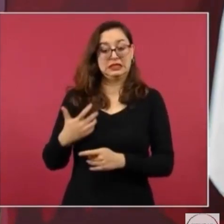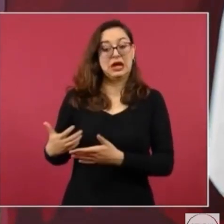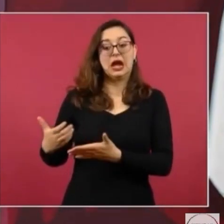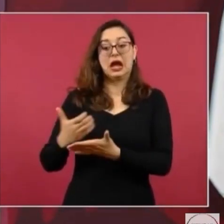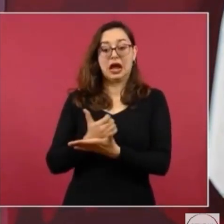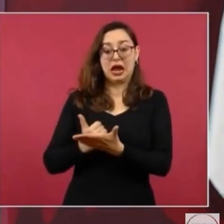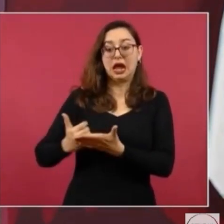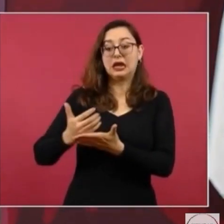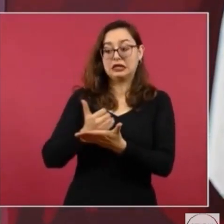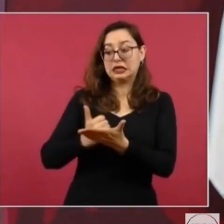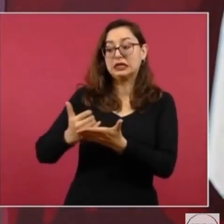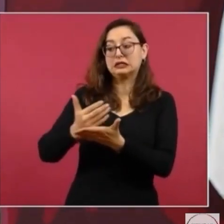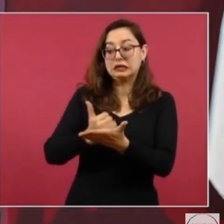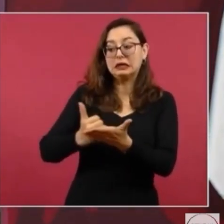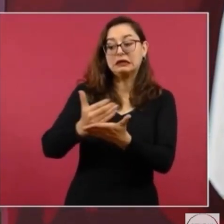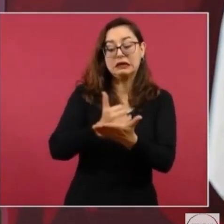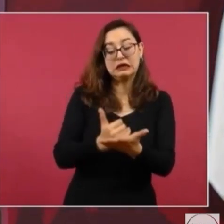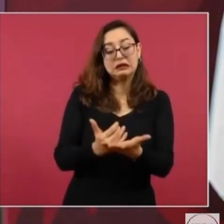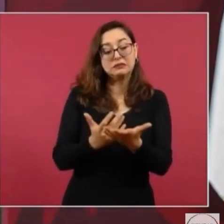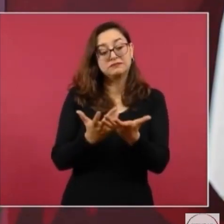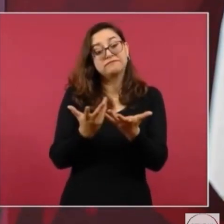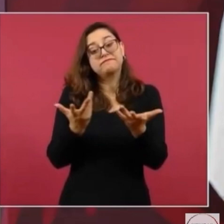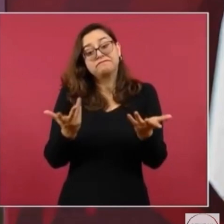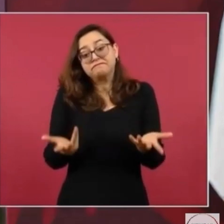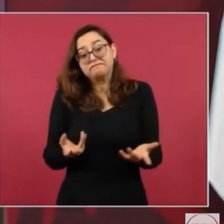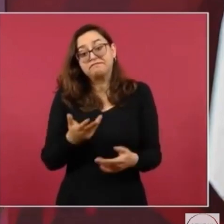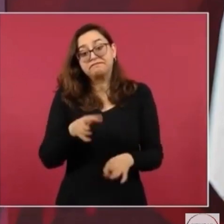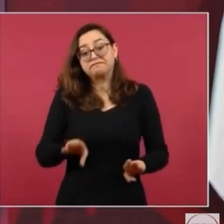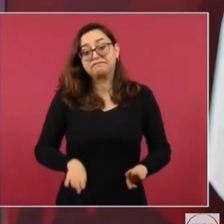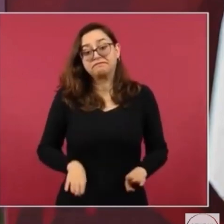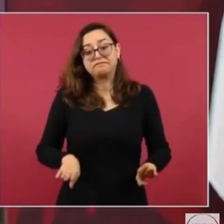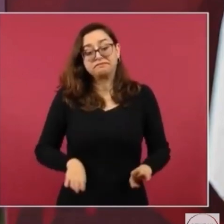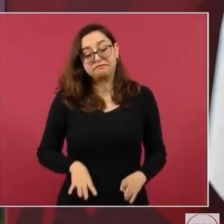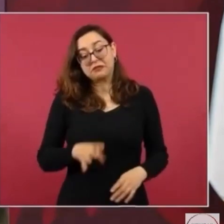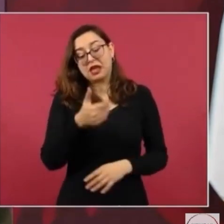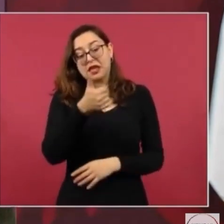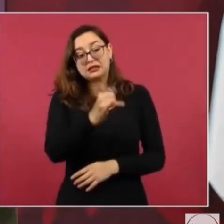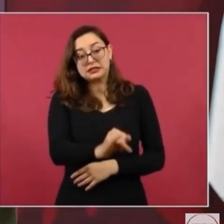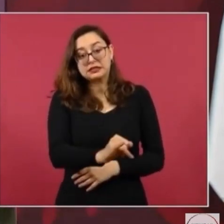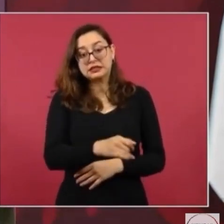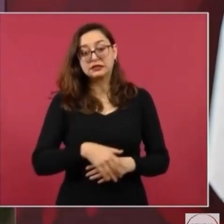Pero hay otros o que les va gustando